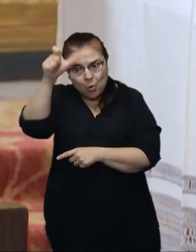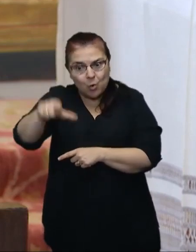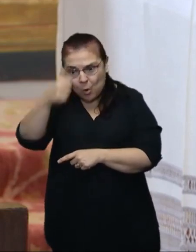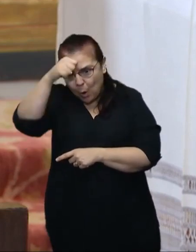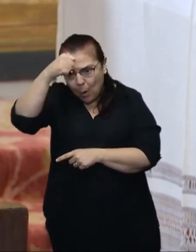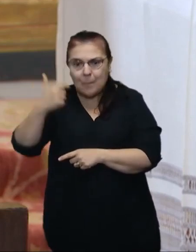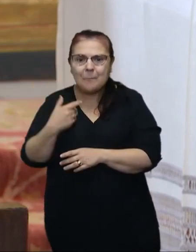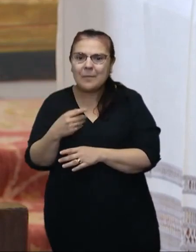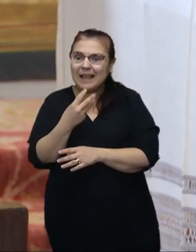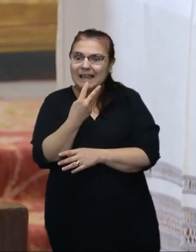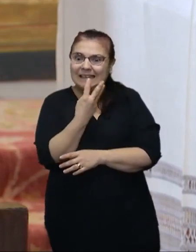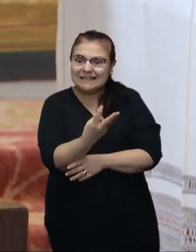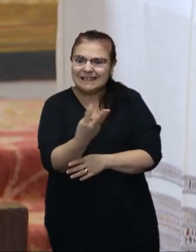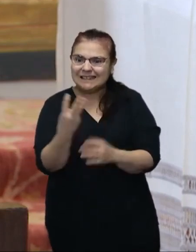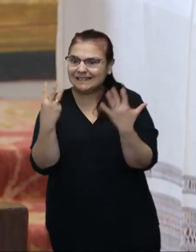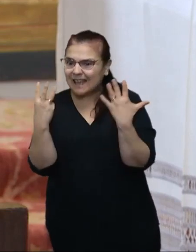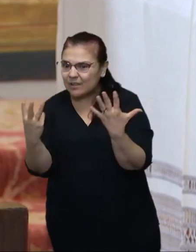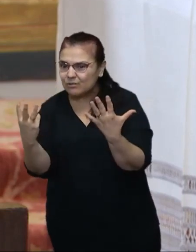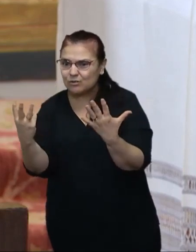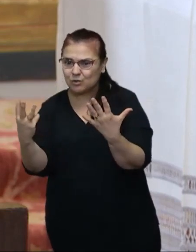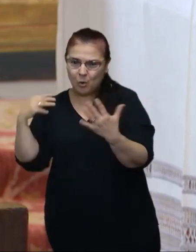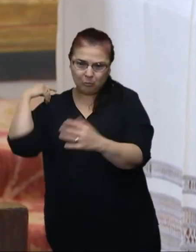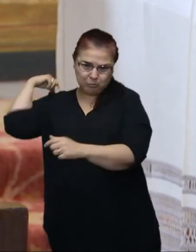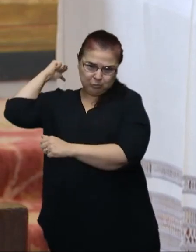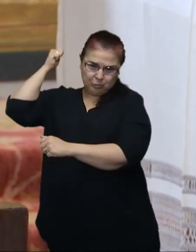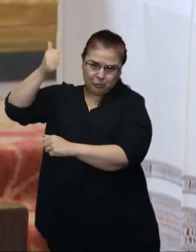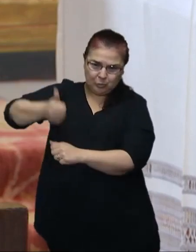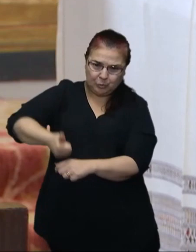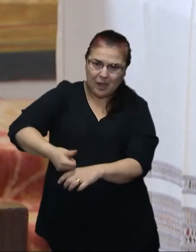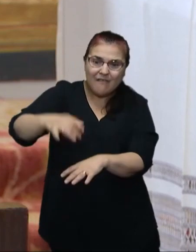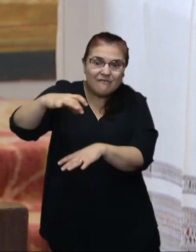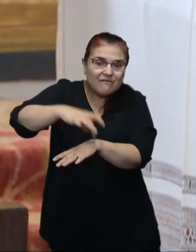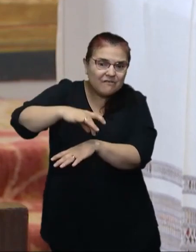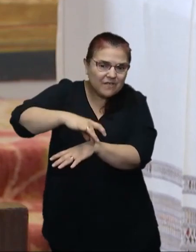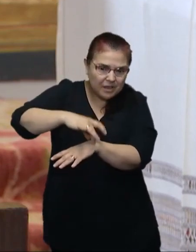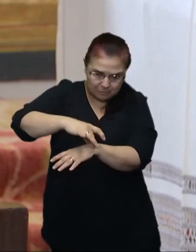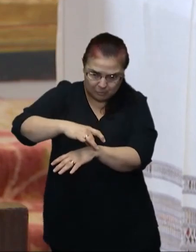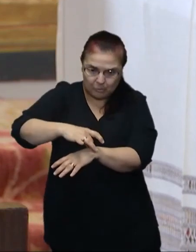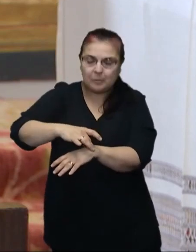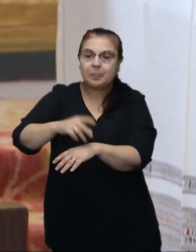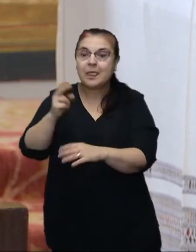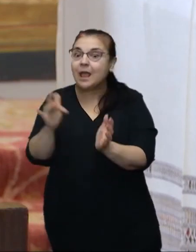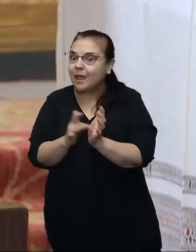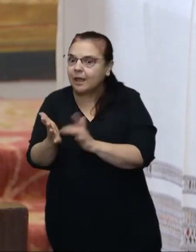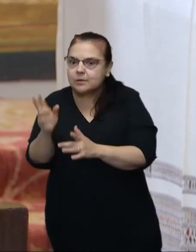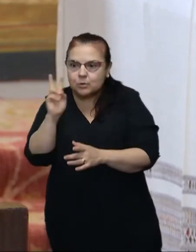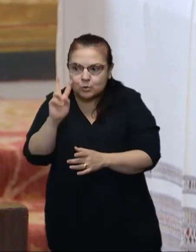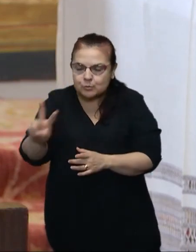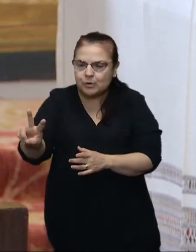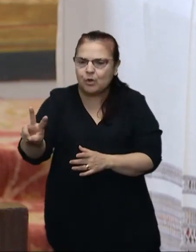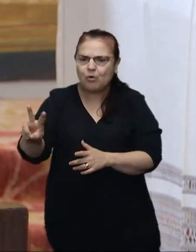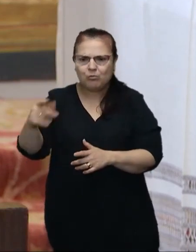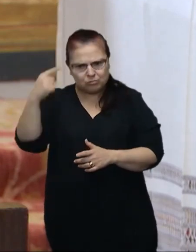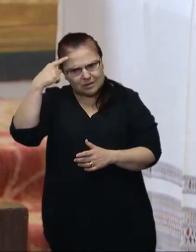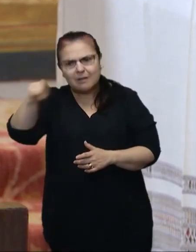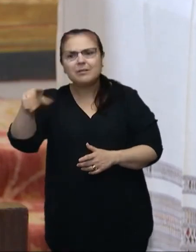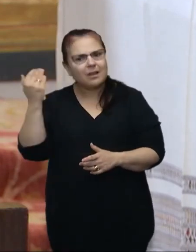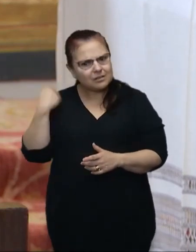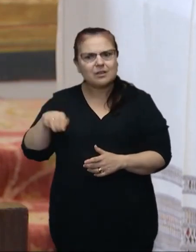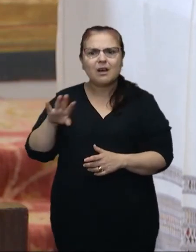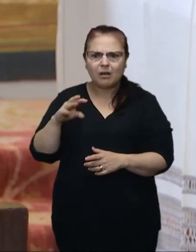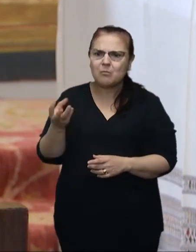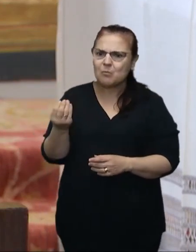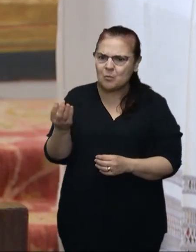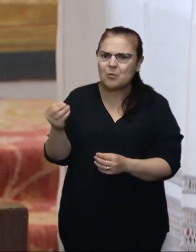llevaba 38 años enfermo. Jesús, al verlo echado y sabiendo que ya llevaba mucho tiempo, le